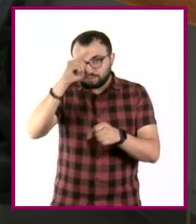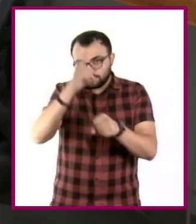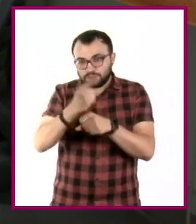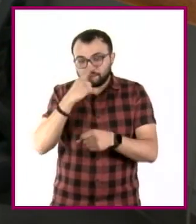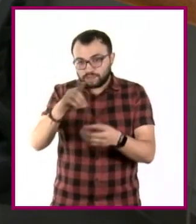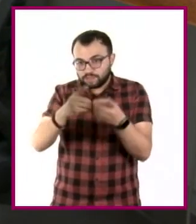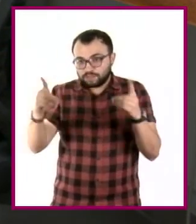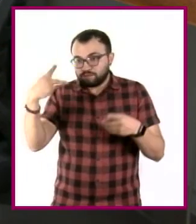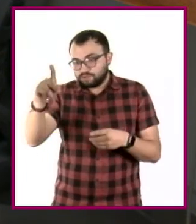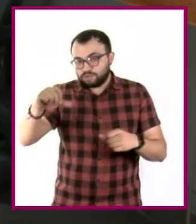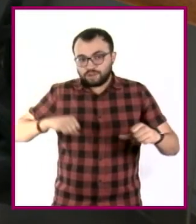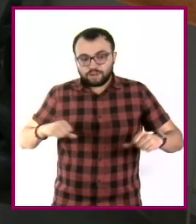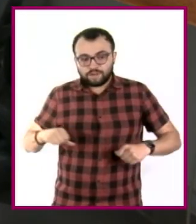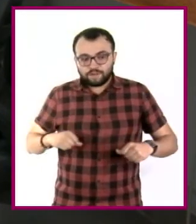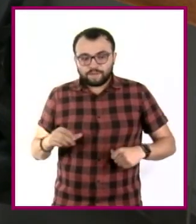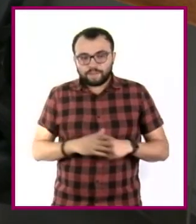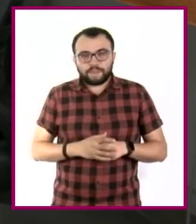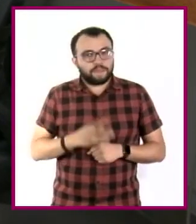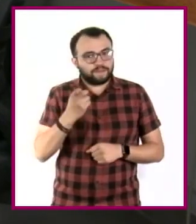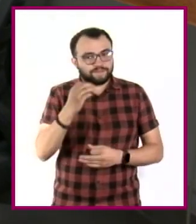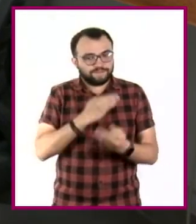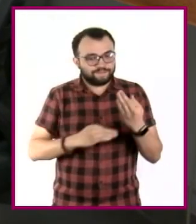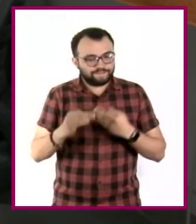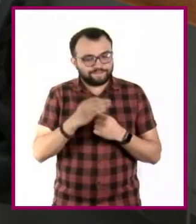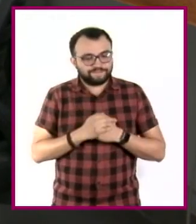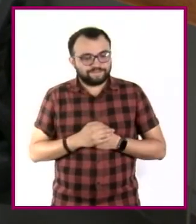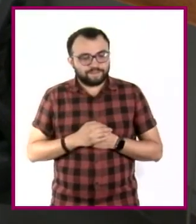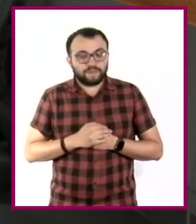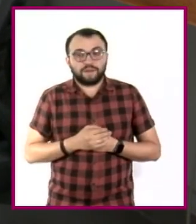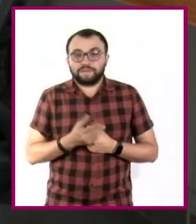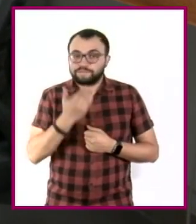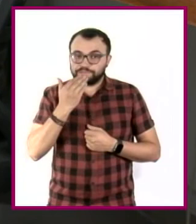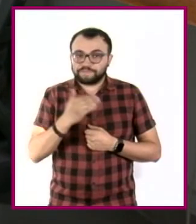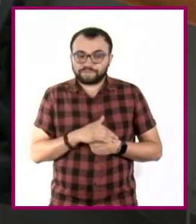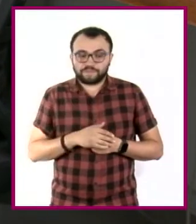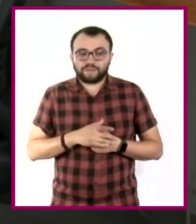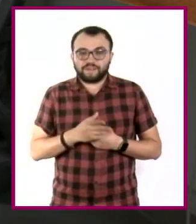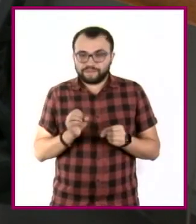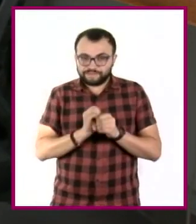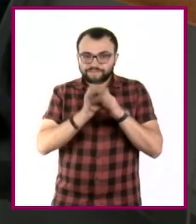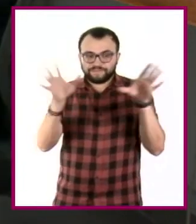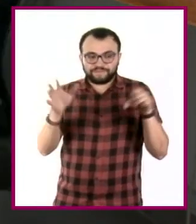sus habilidades. Eso es todo. Muy bien, chicos, lo